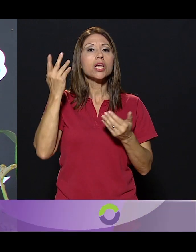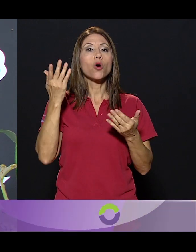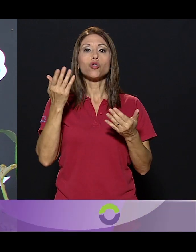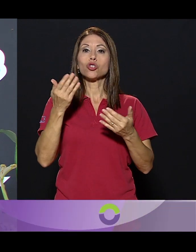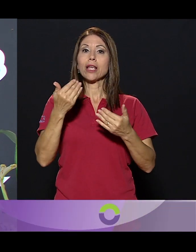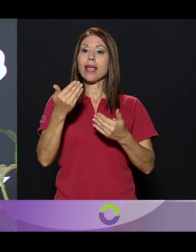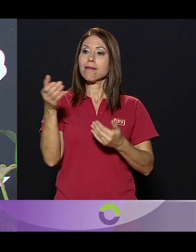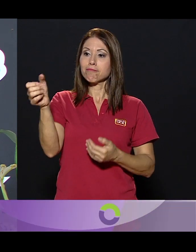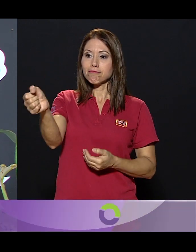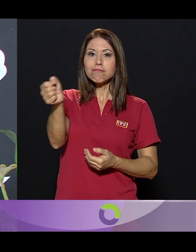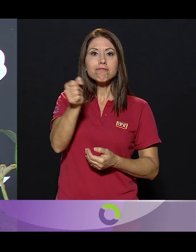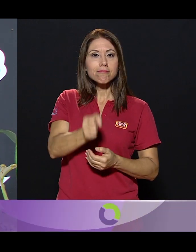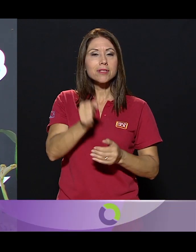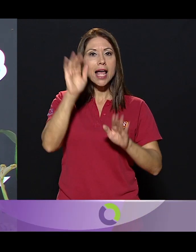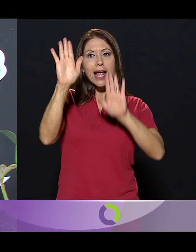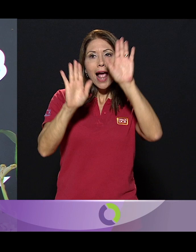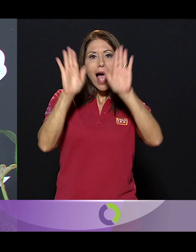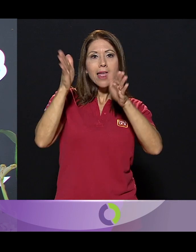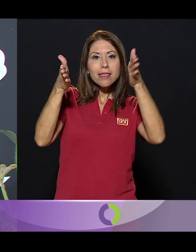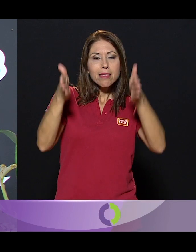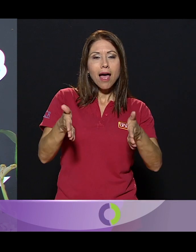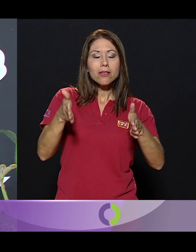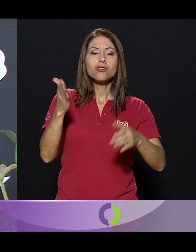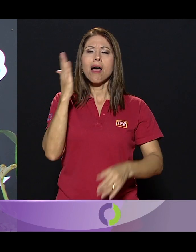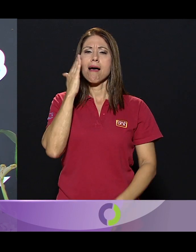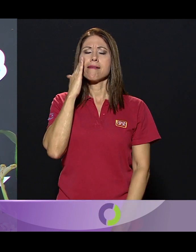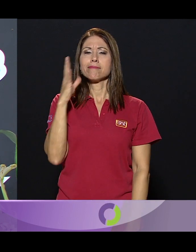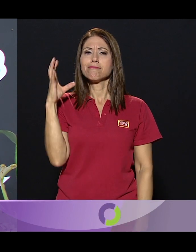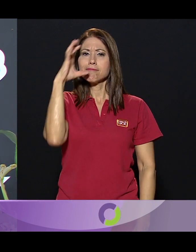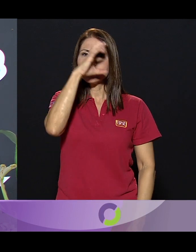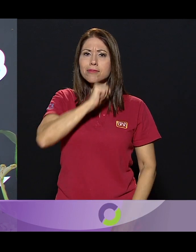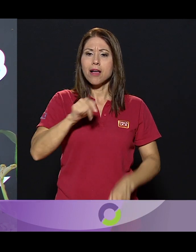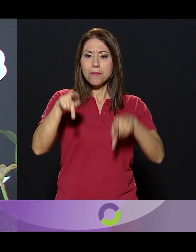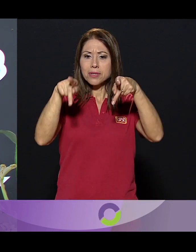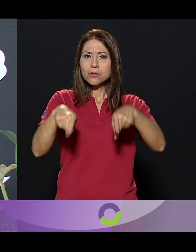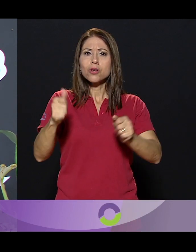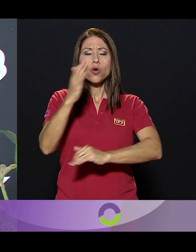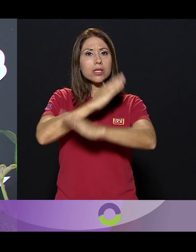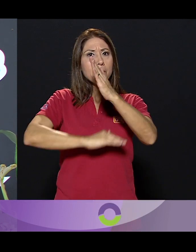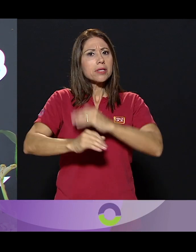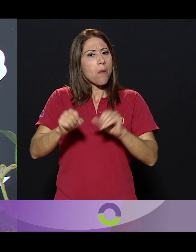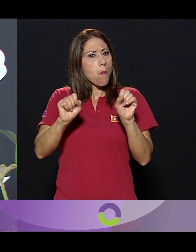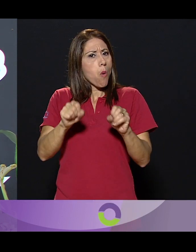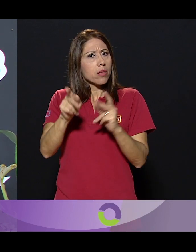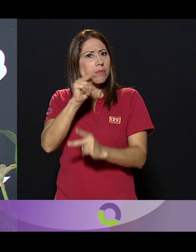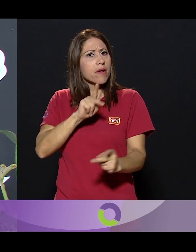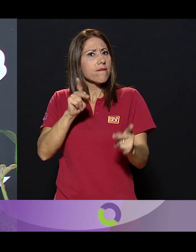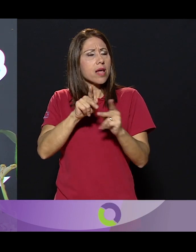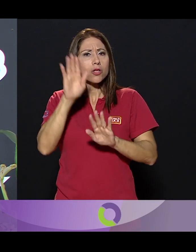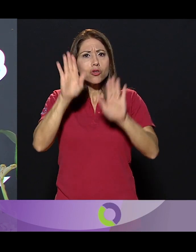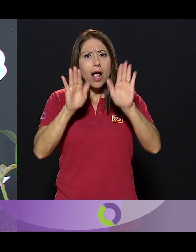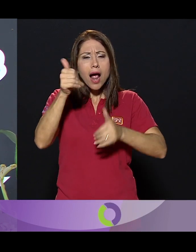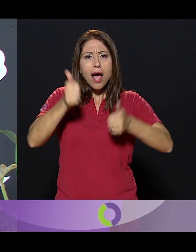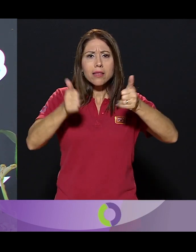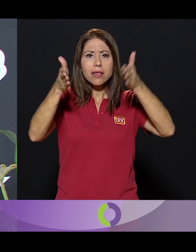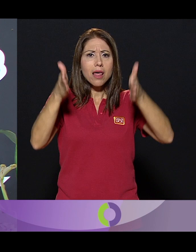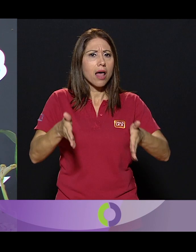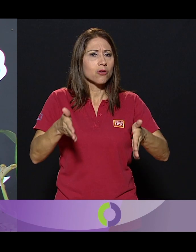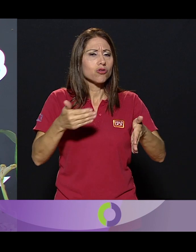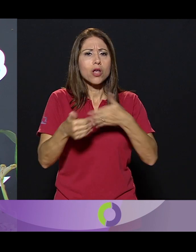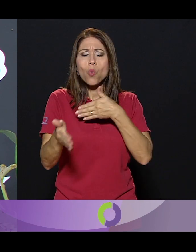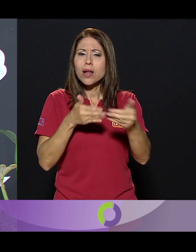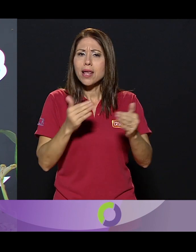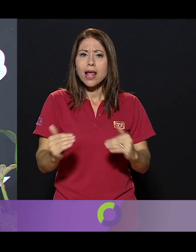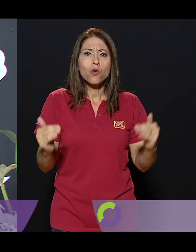presentan candidaturas tomen conciencia que las personas con discapacidad pueden ser perfectos candidatos en cualquiera de los niveles,